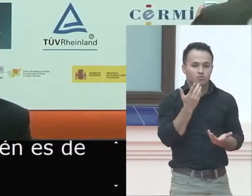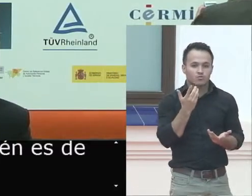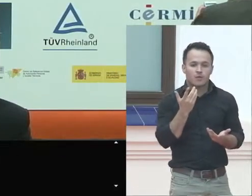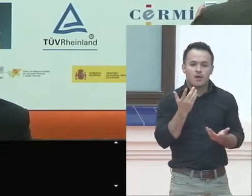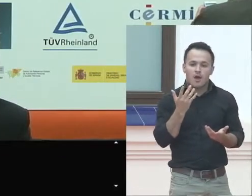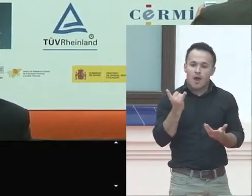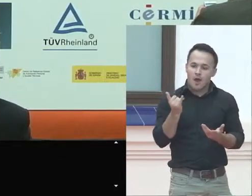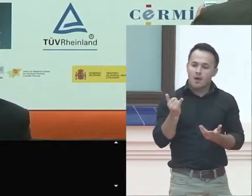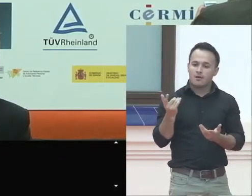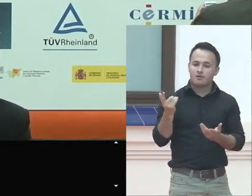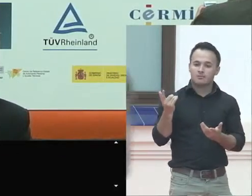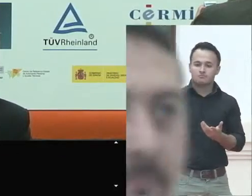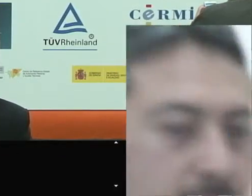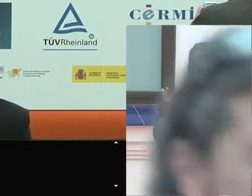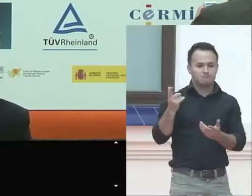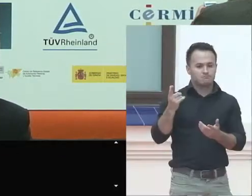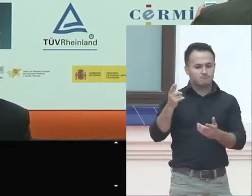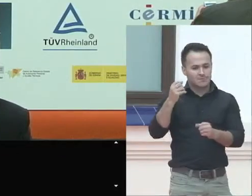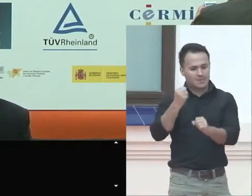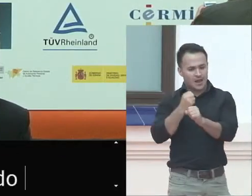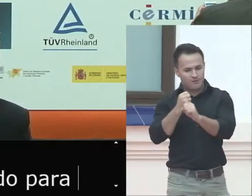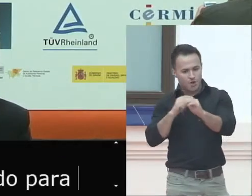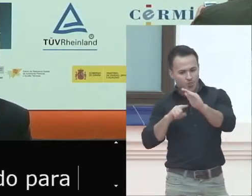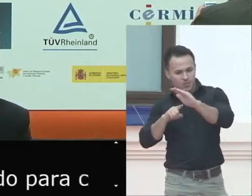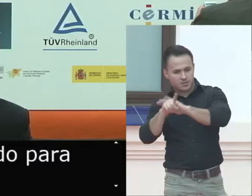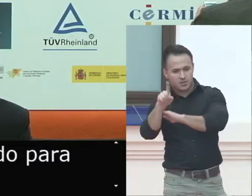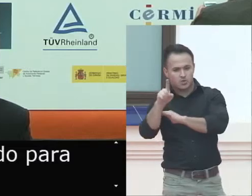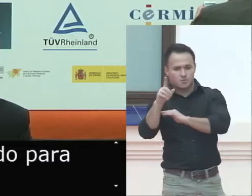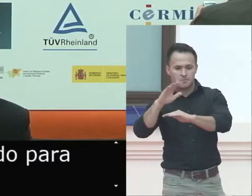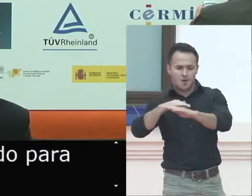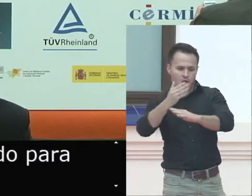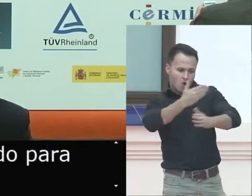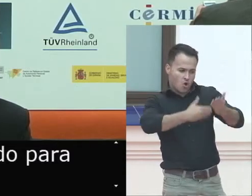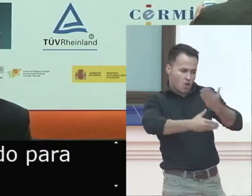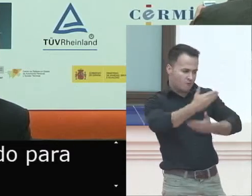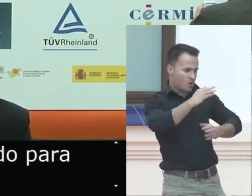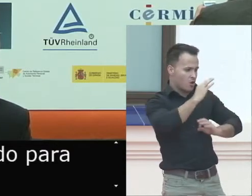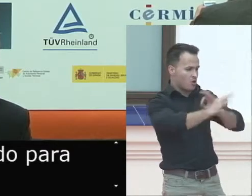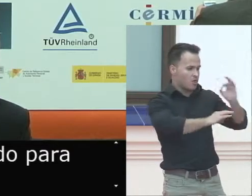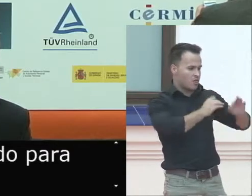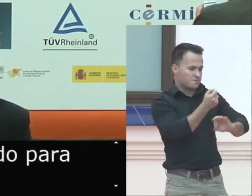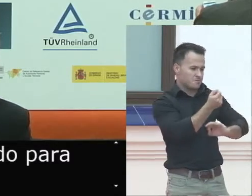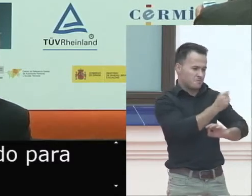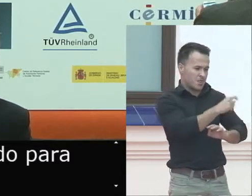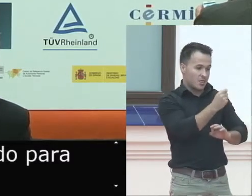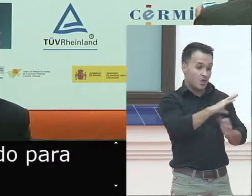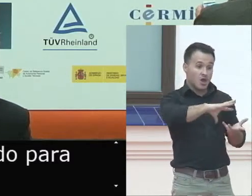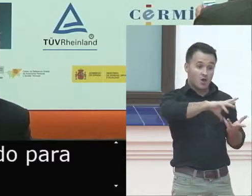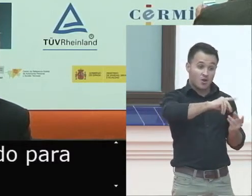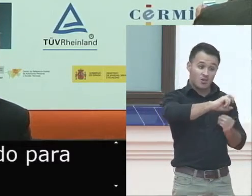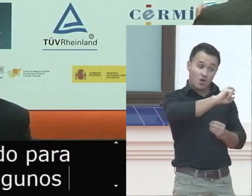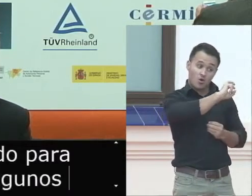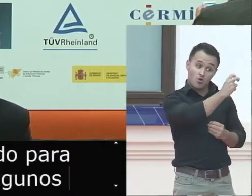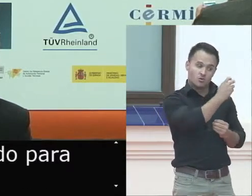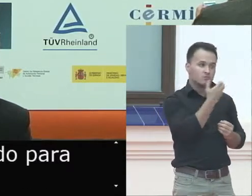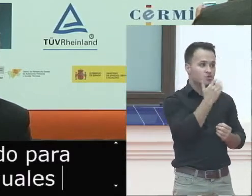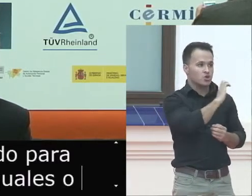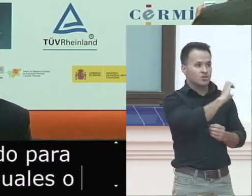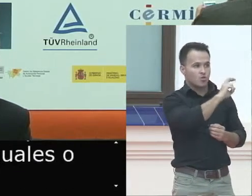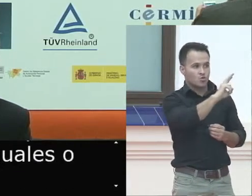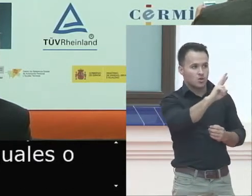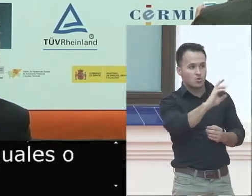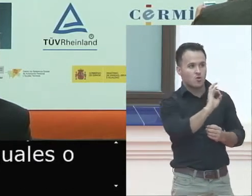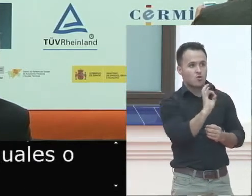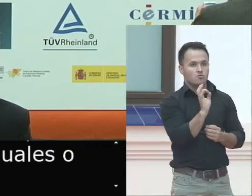trabajo desarrollado para colaborar con otras organizaciones iguales o similares en otras geografías, como pueda ser Estados